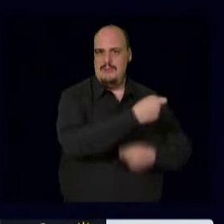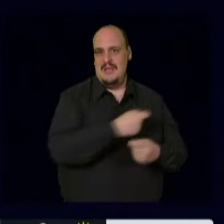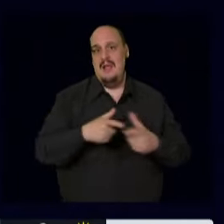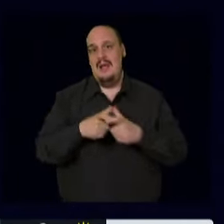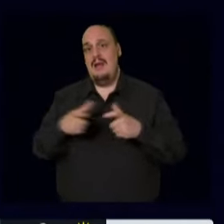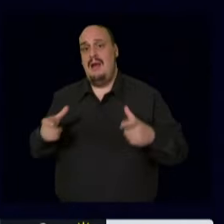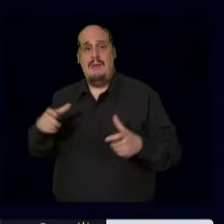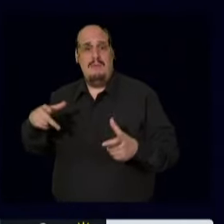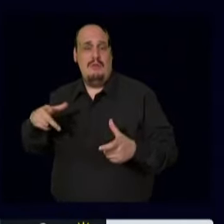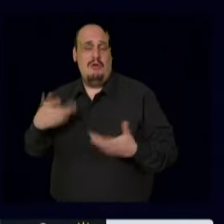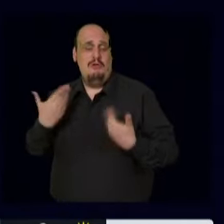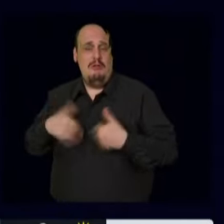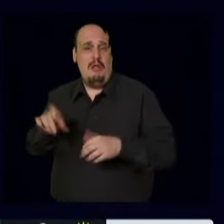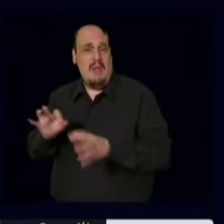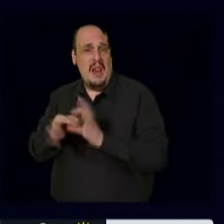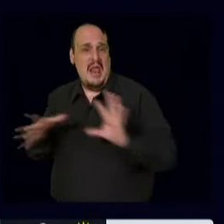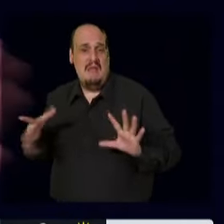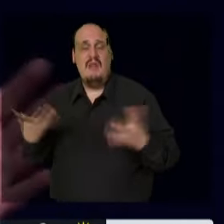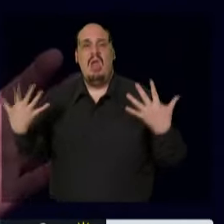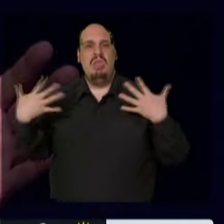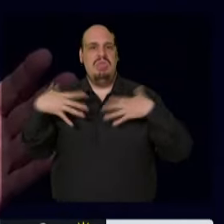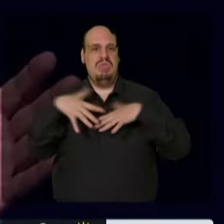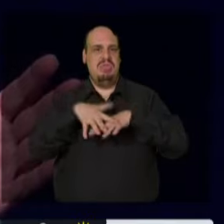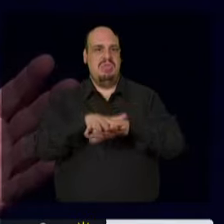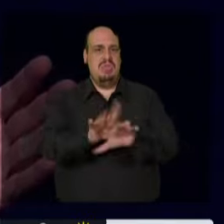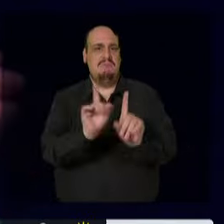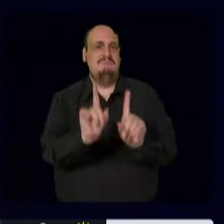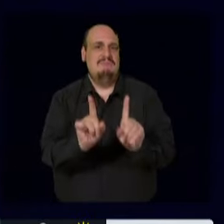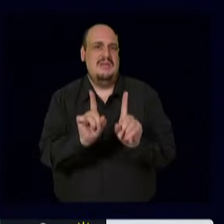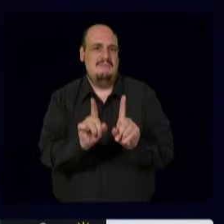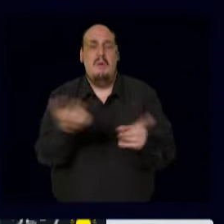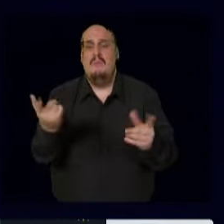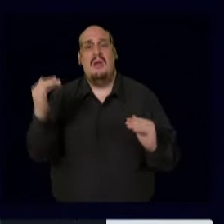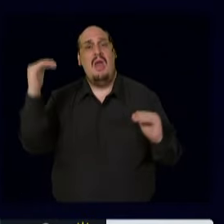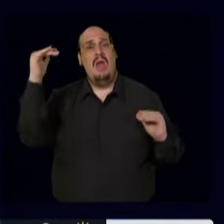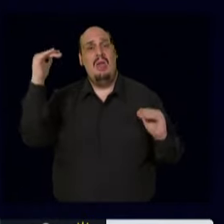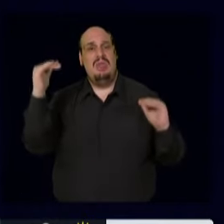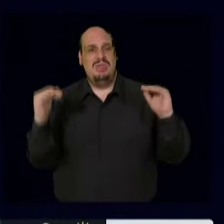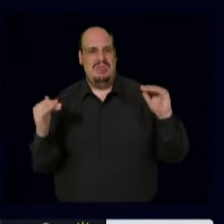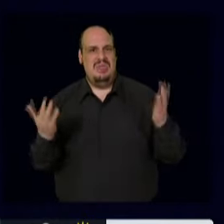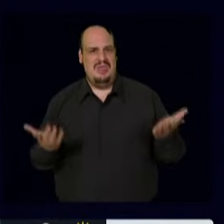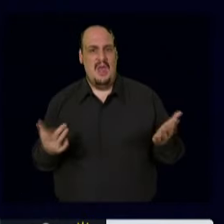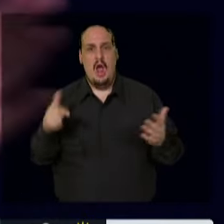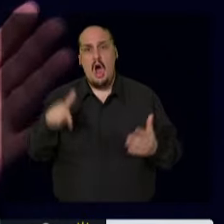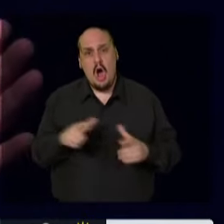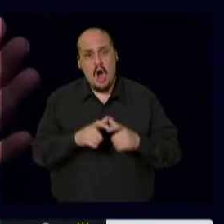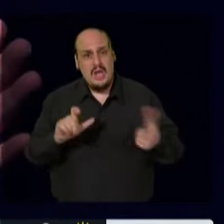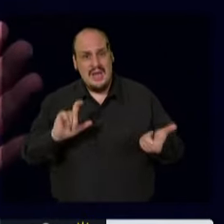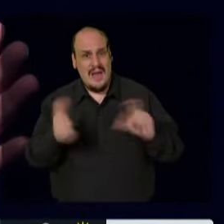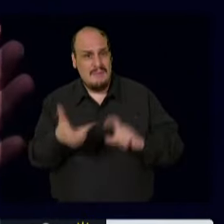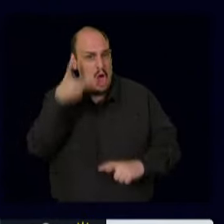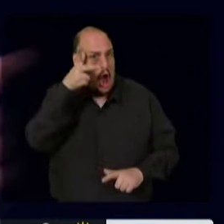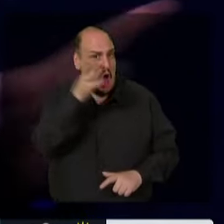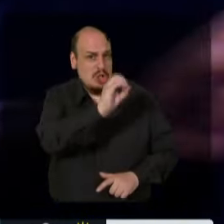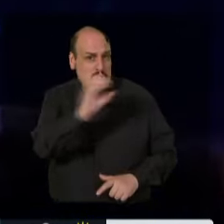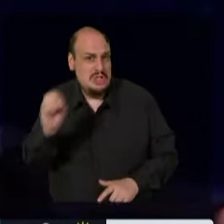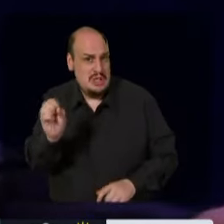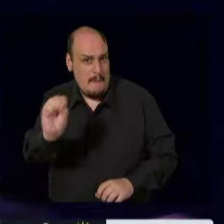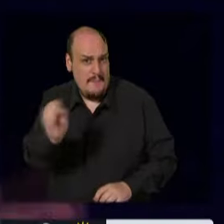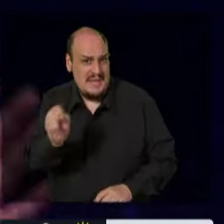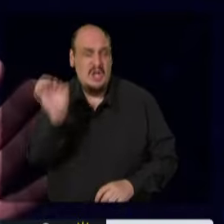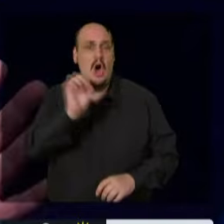con el tipo de cambio libre, porque va a bajar el tipo de cambio libre, porque el tipo de cambio hoy no es 800 pesos ni son